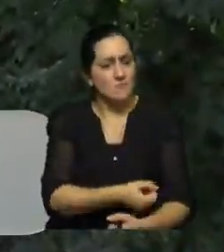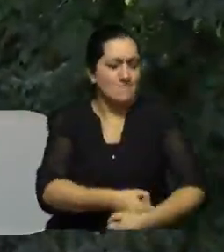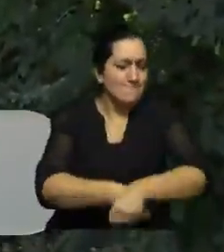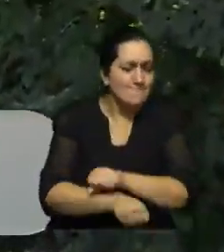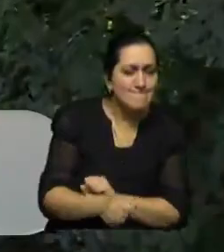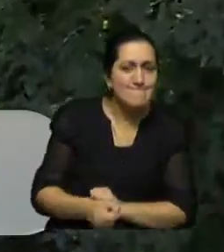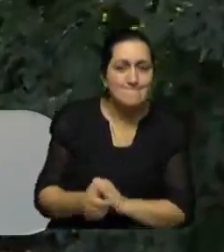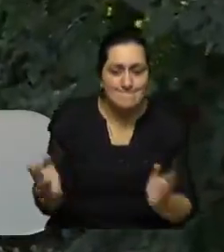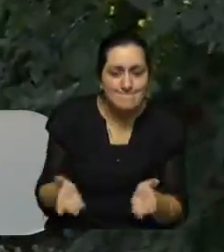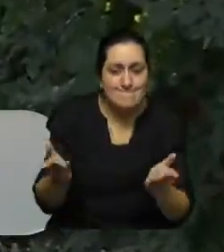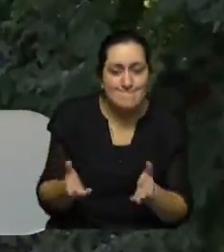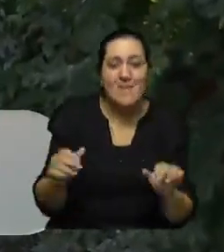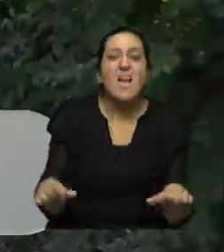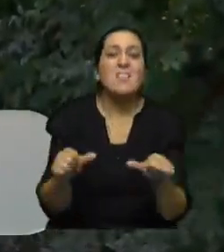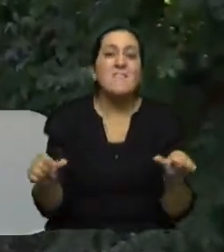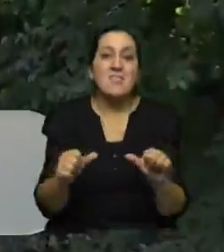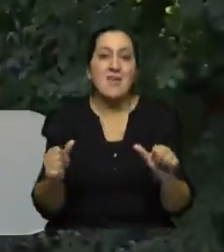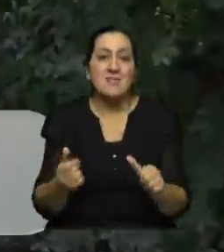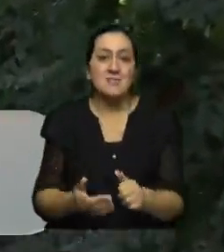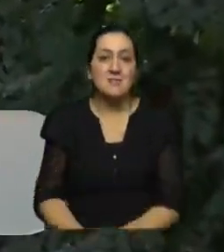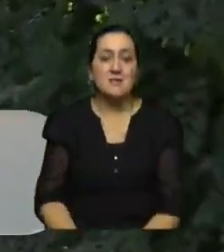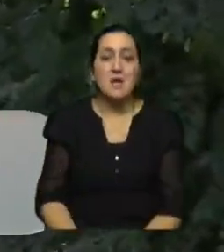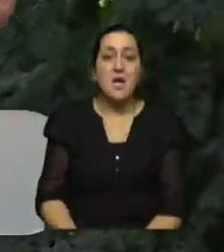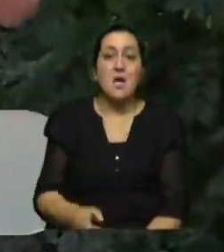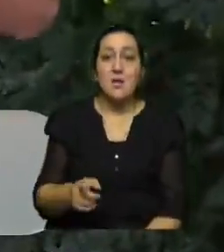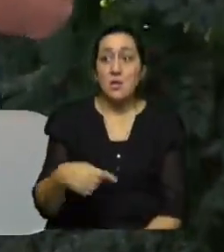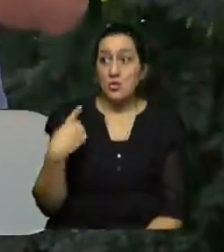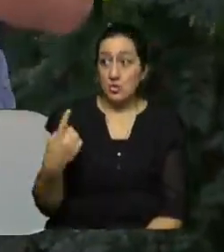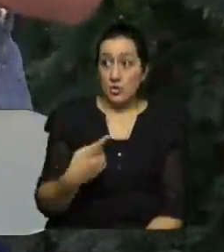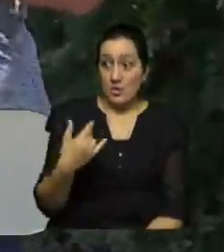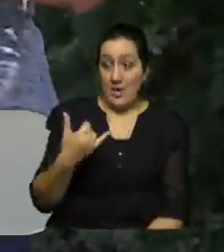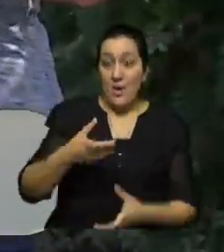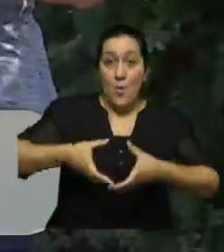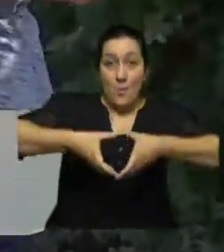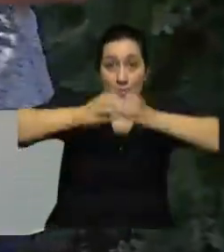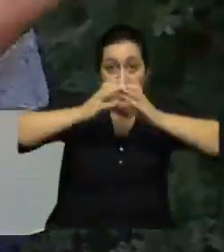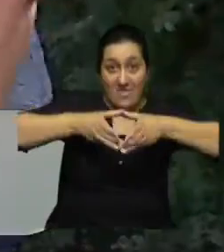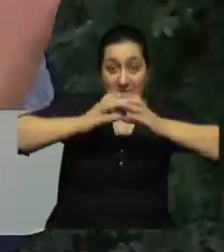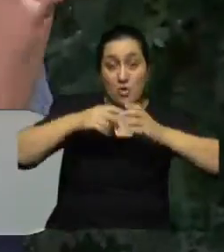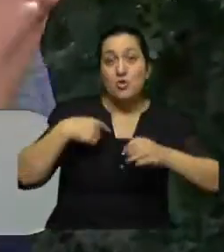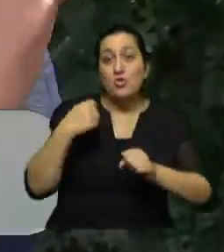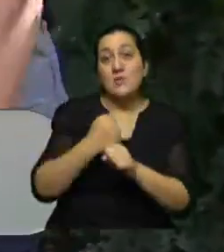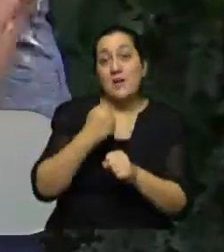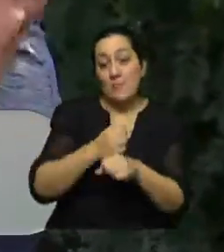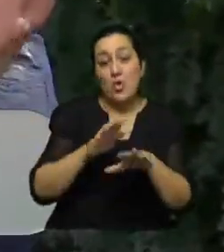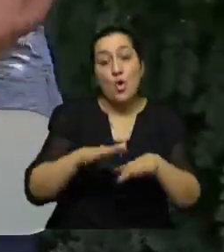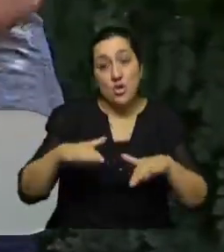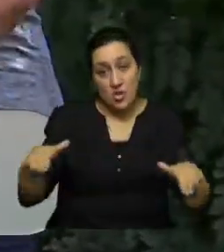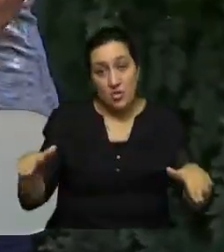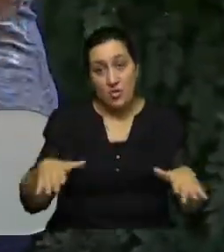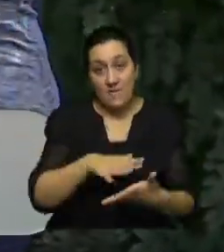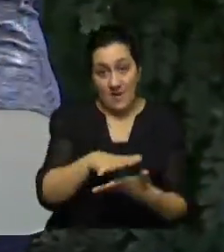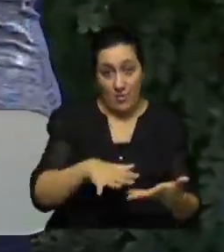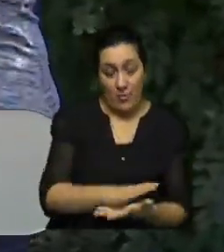hacia adelante. ¿Qué actividades desarrollan ahí, por ejemplo? Y ahí nosotros tenemos el merendero, más bien nosotros trabajamos con los niños del barrio.